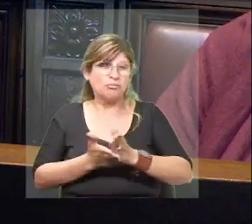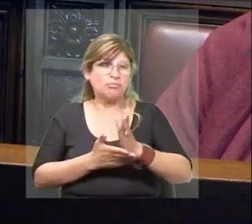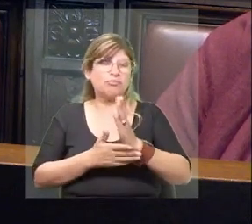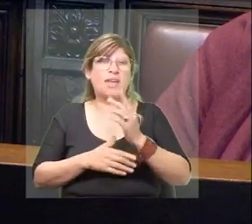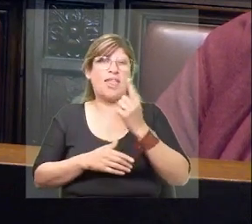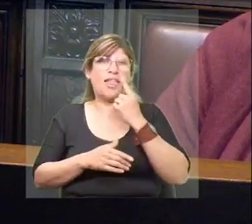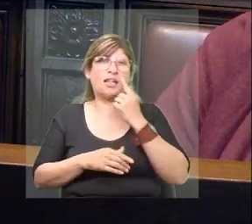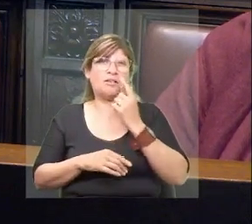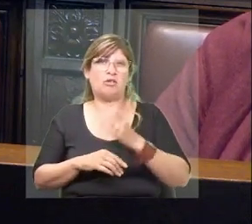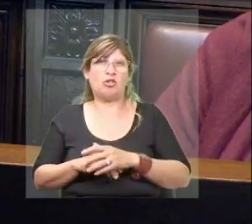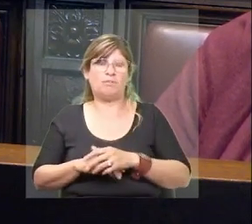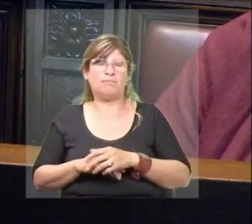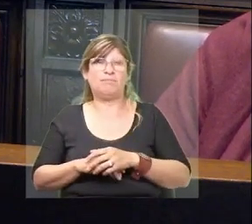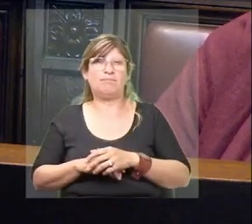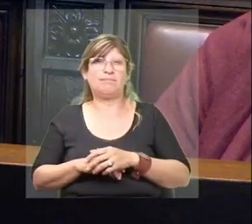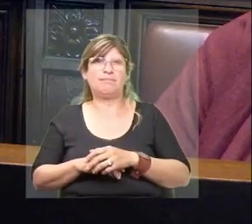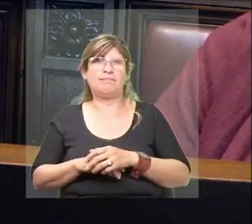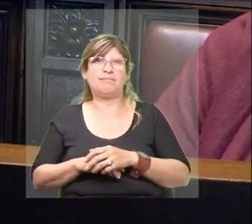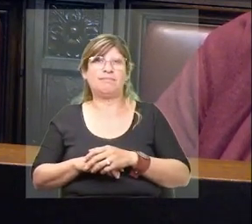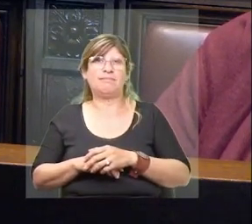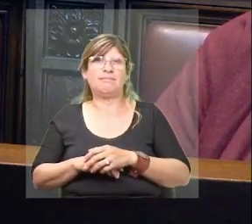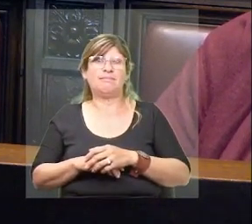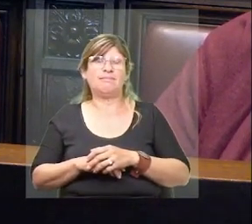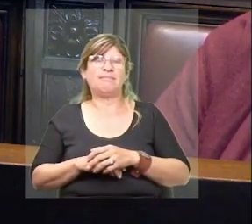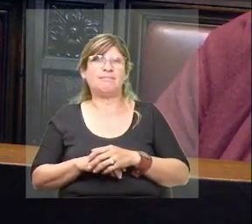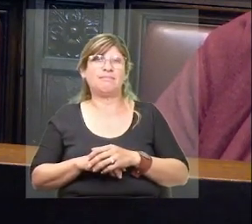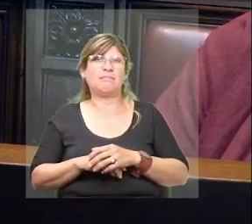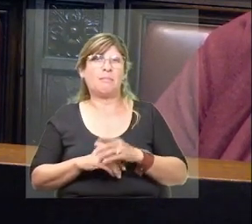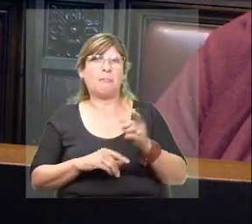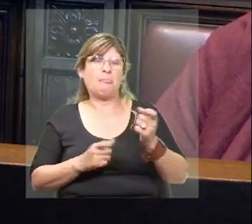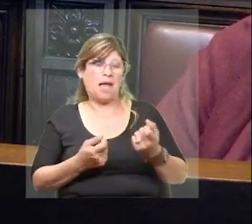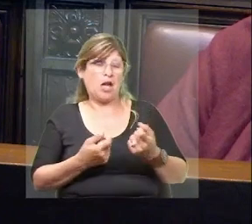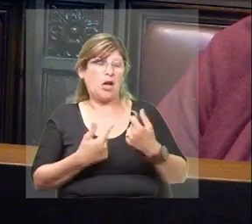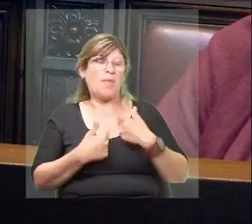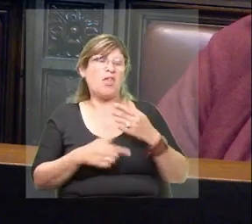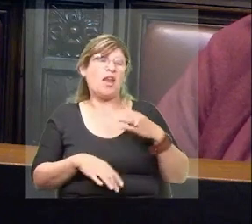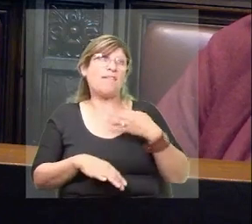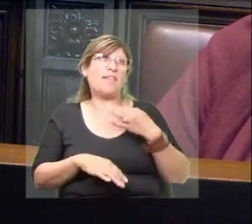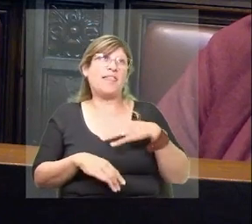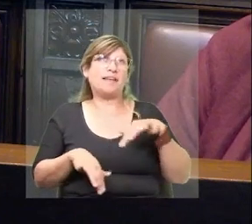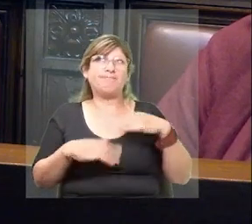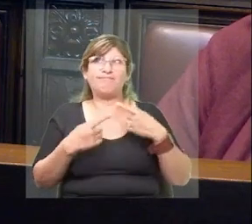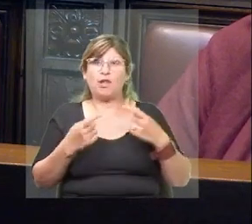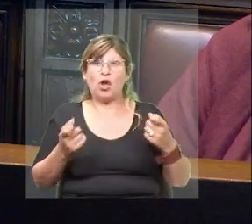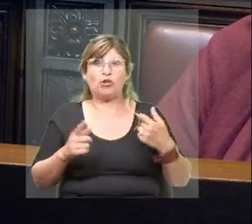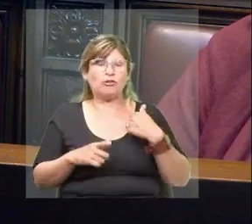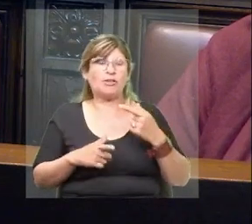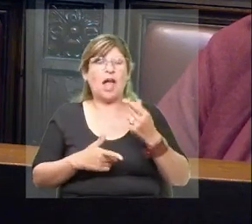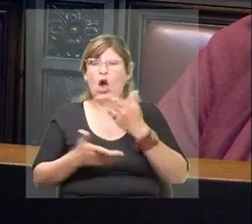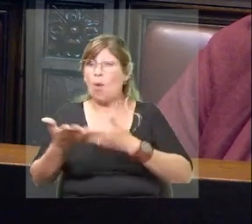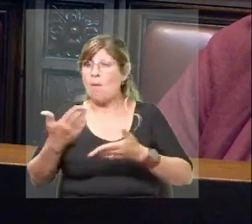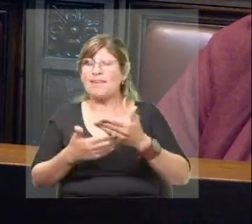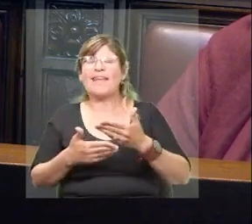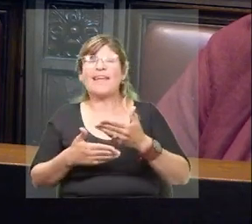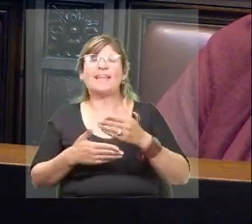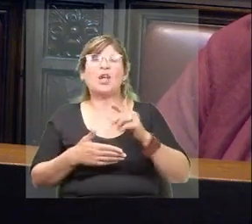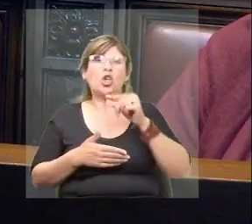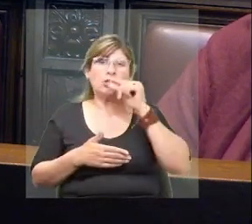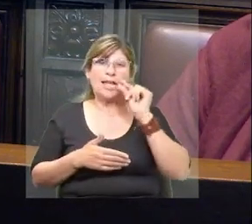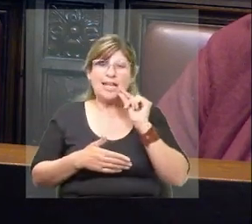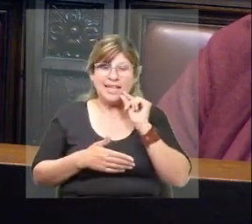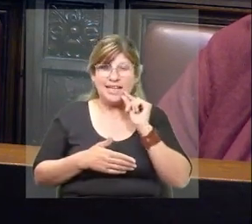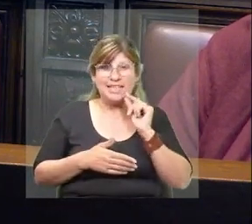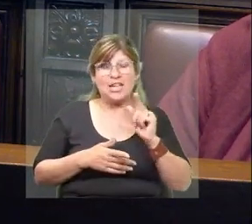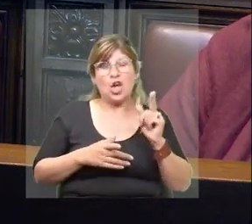Astori. Es de los privilegios que me dio la vida compartir con Seregni, compartir